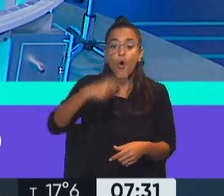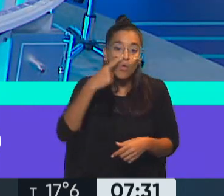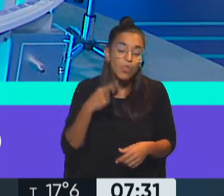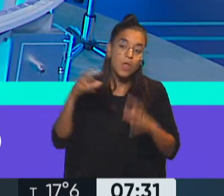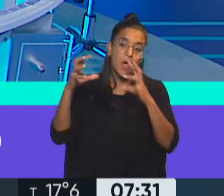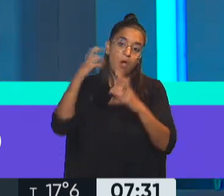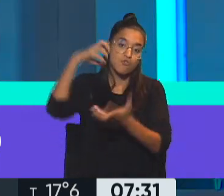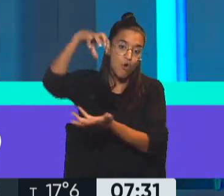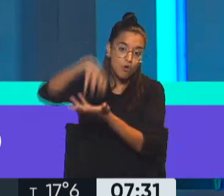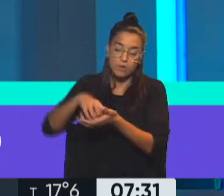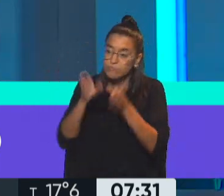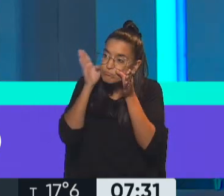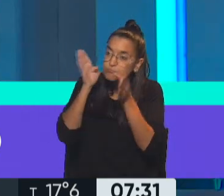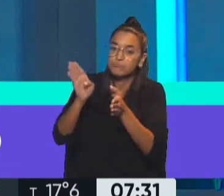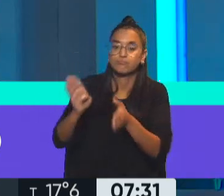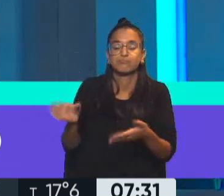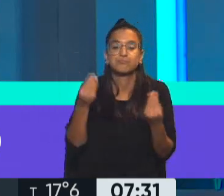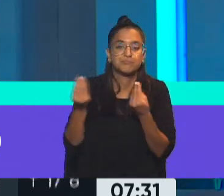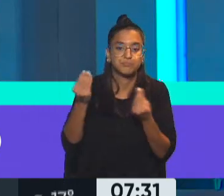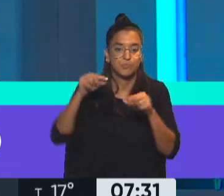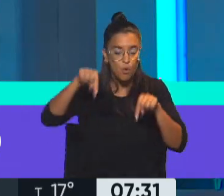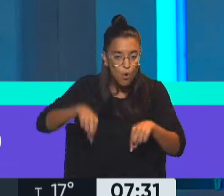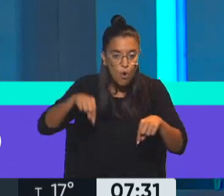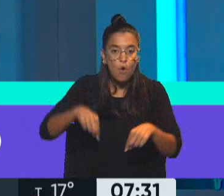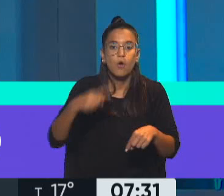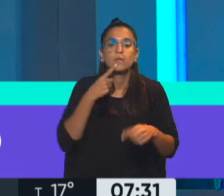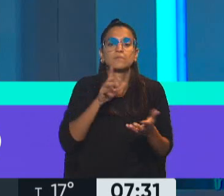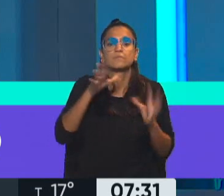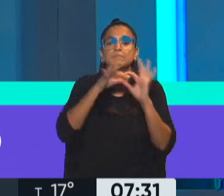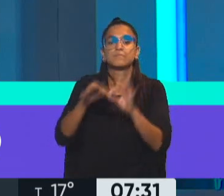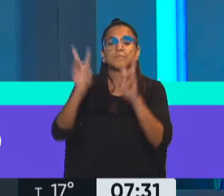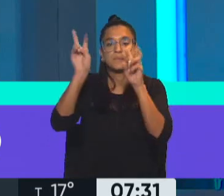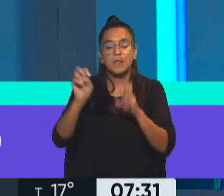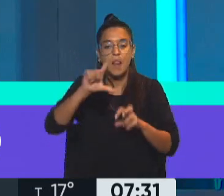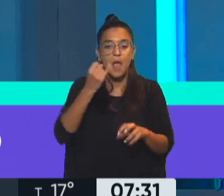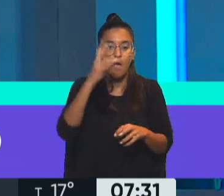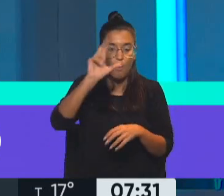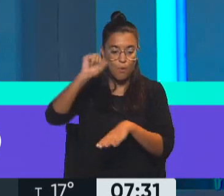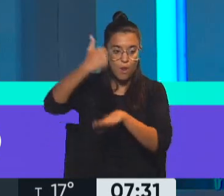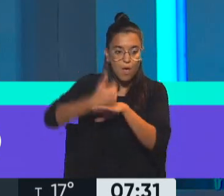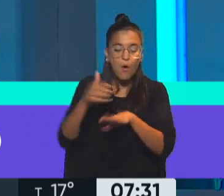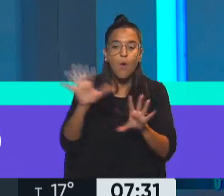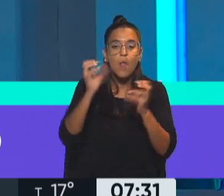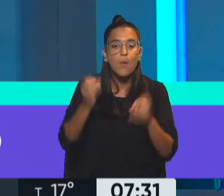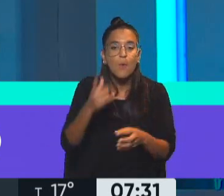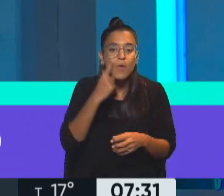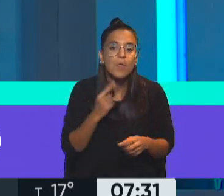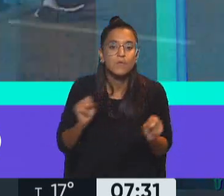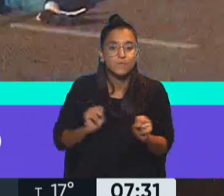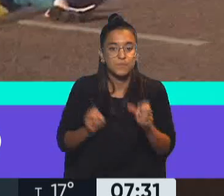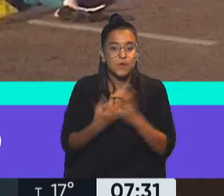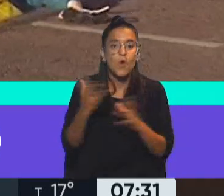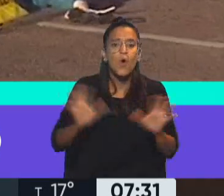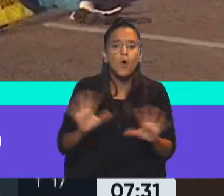el congreso como centro de todo lo que sucede en el día de hoy relacionado con el tema y allí está el aura mayor ticket a laurita buendía fresca o cultiva